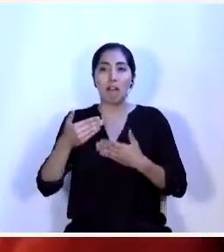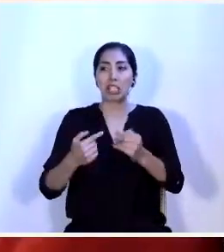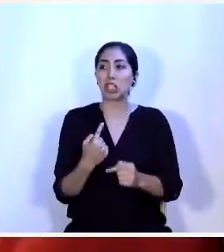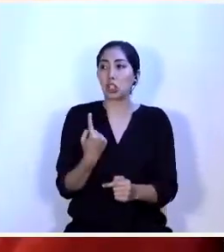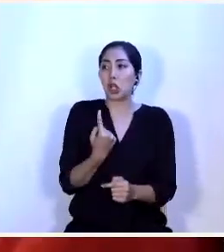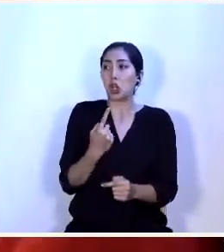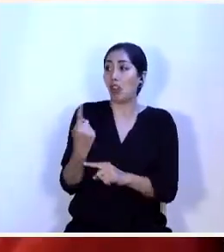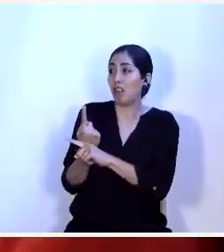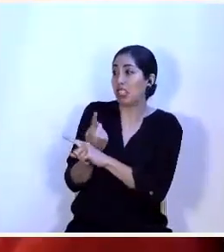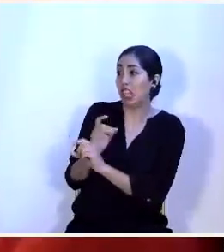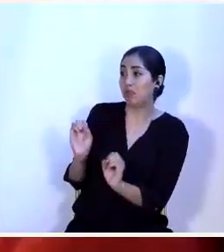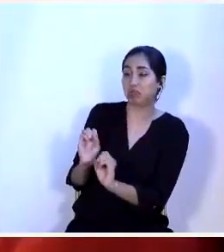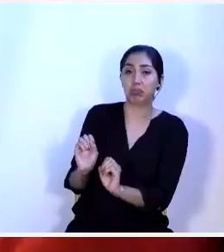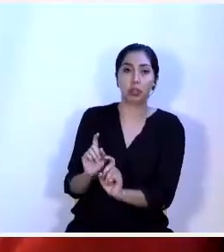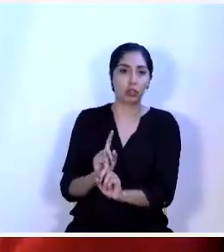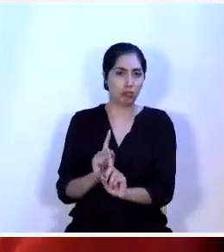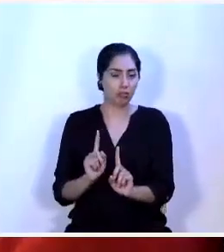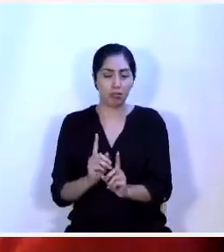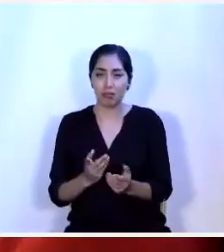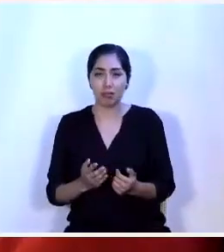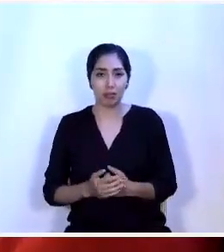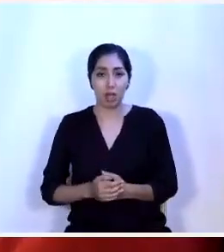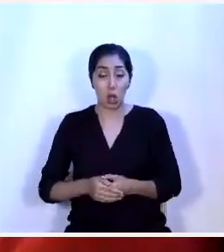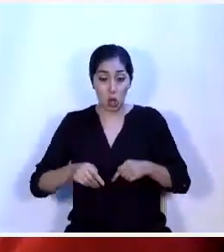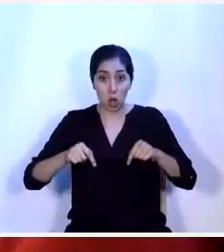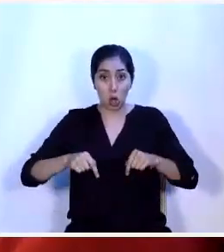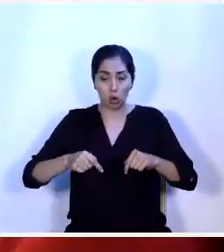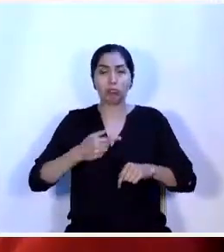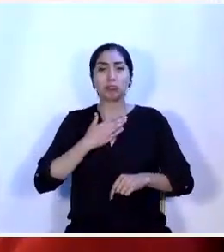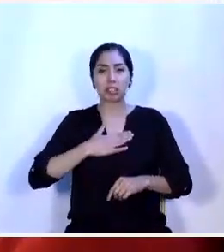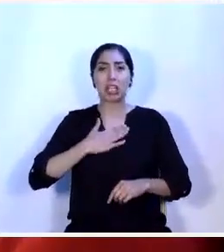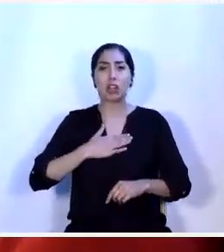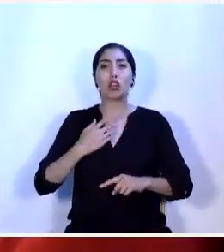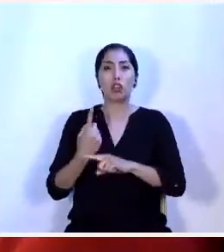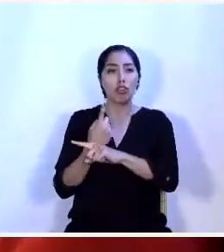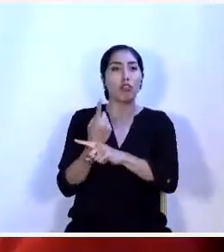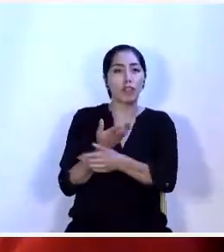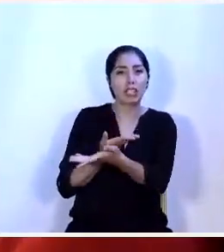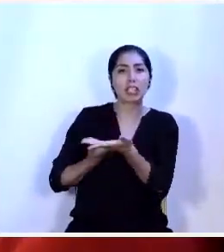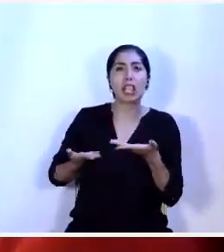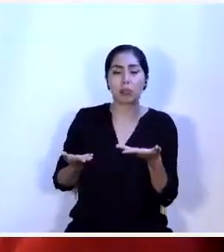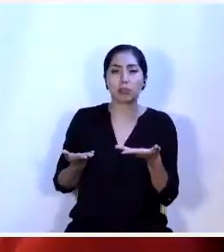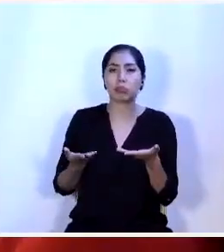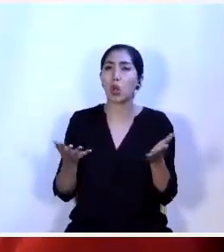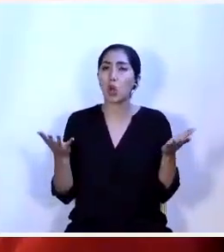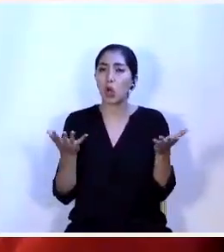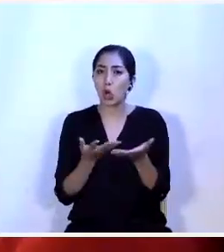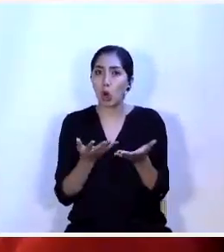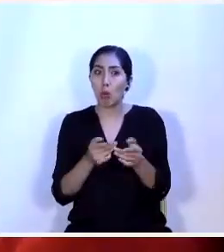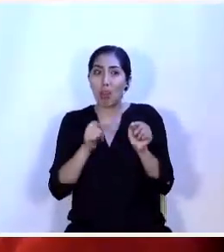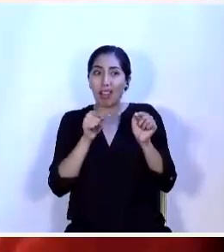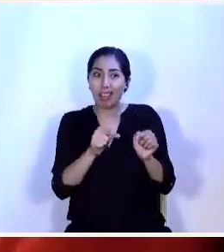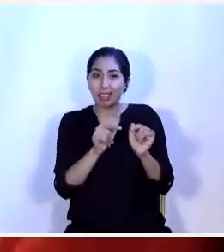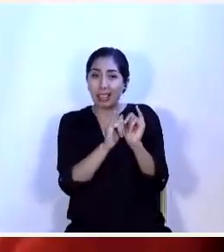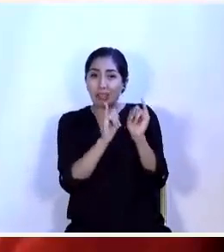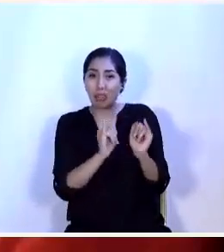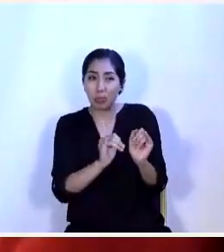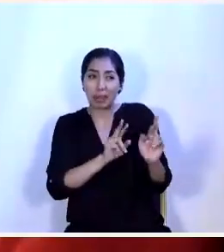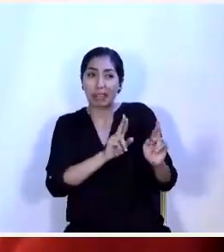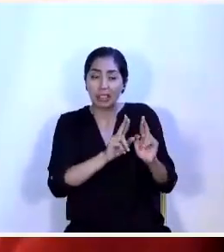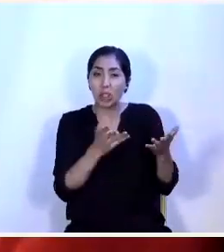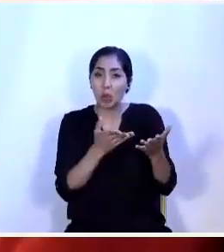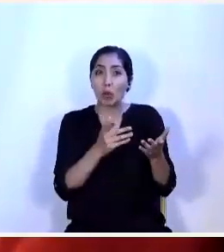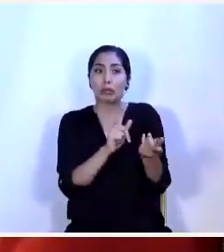dialogar. Y hoy quiero que conversemos sobre cómo salir justamente de esta dinámica,